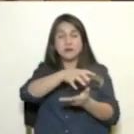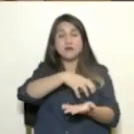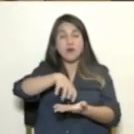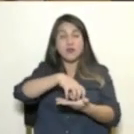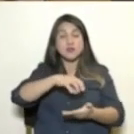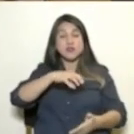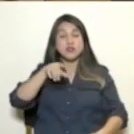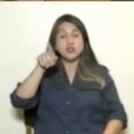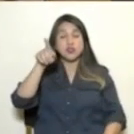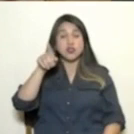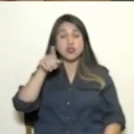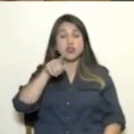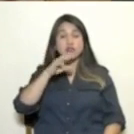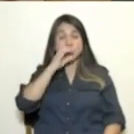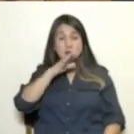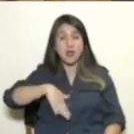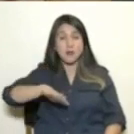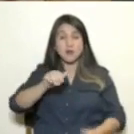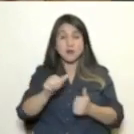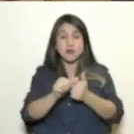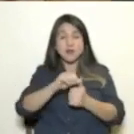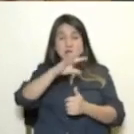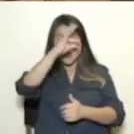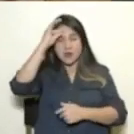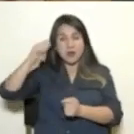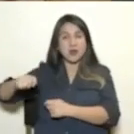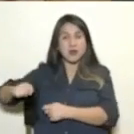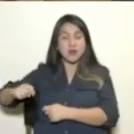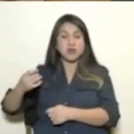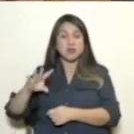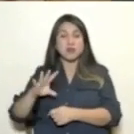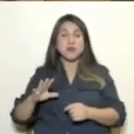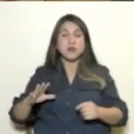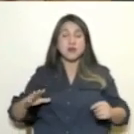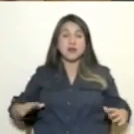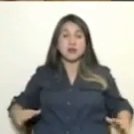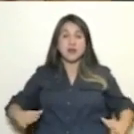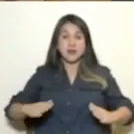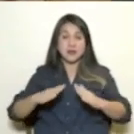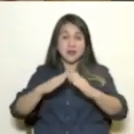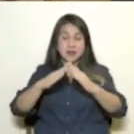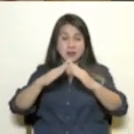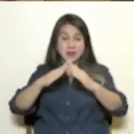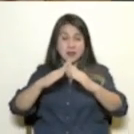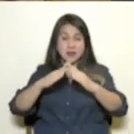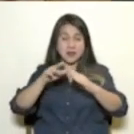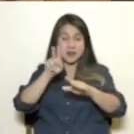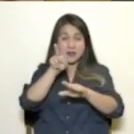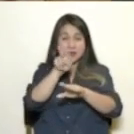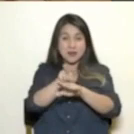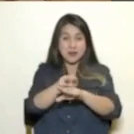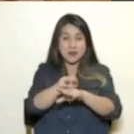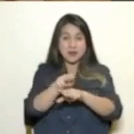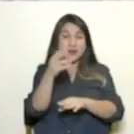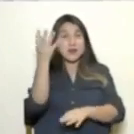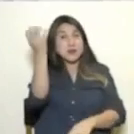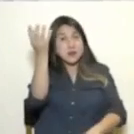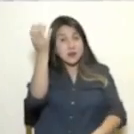por allá por Araucanía, porque solo en el techo de la casa era capaz de captar una señal para bajar internet.